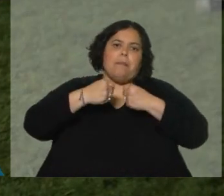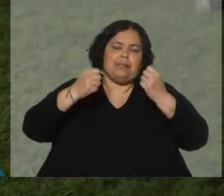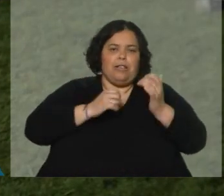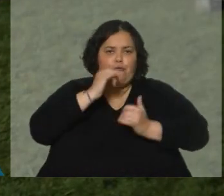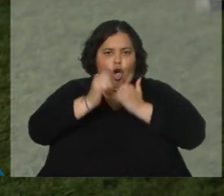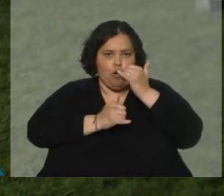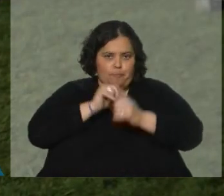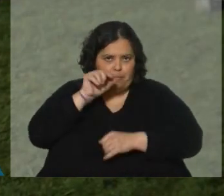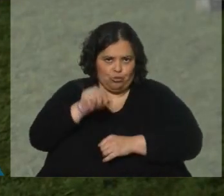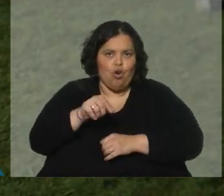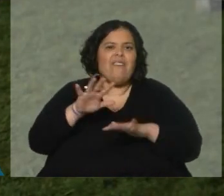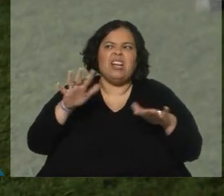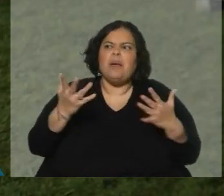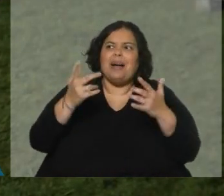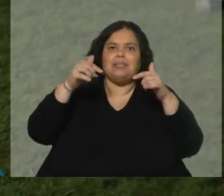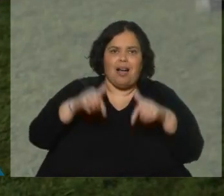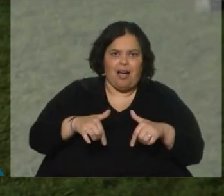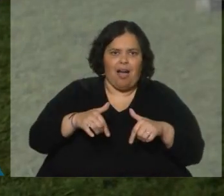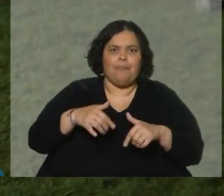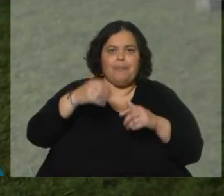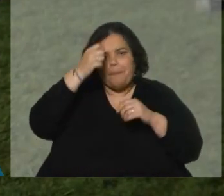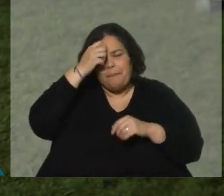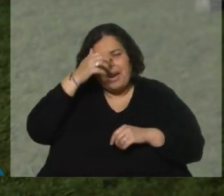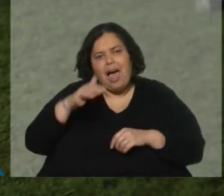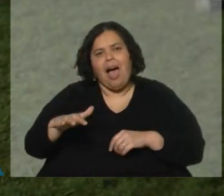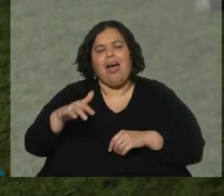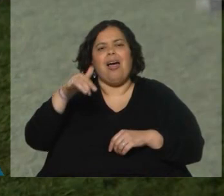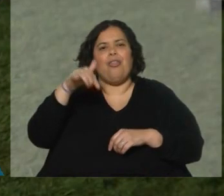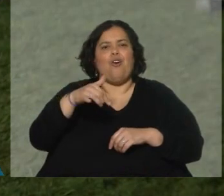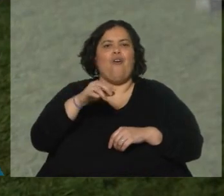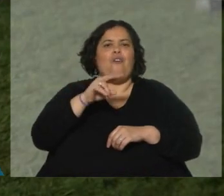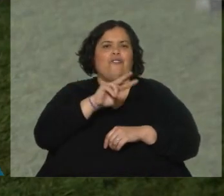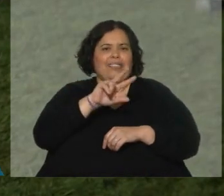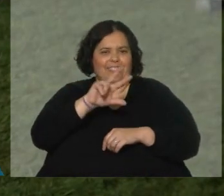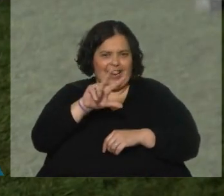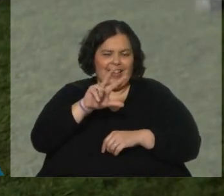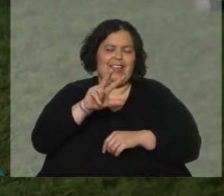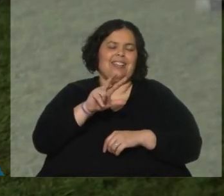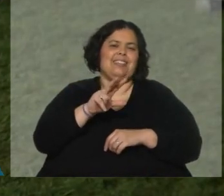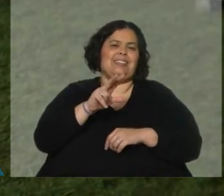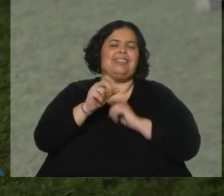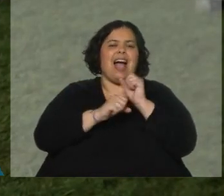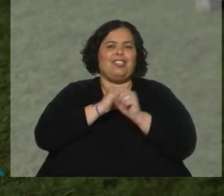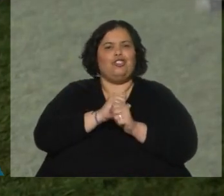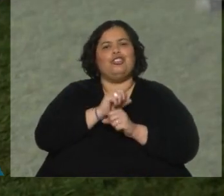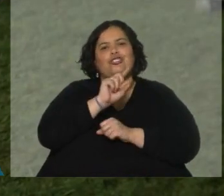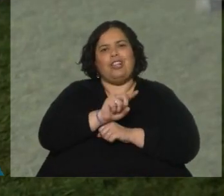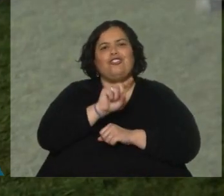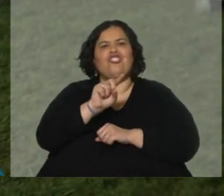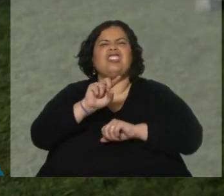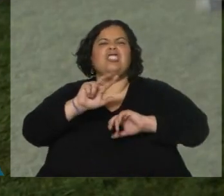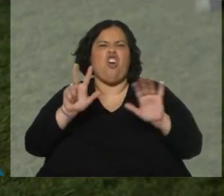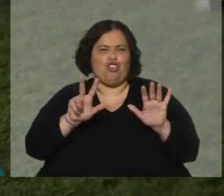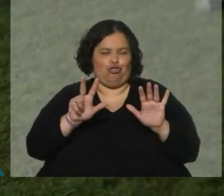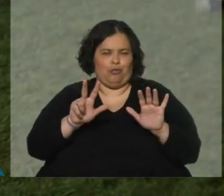con todo lo que pasa aquí en esta Expo Prado en la edición número 118 la invitación está hecha